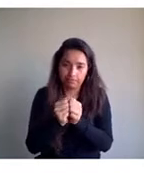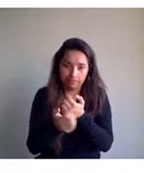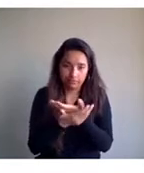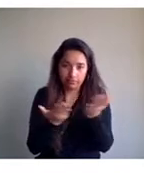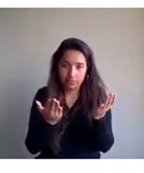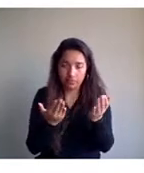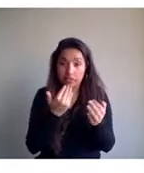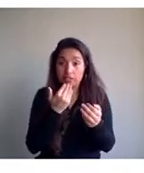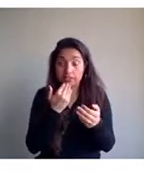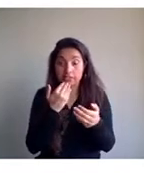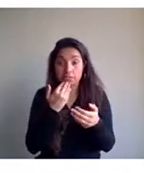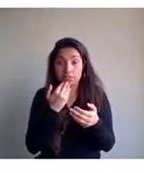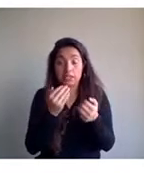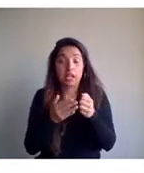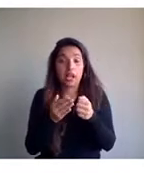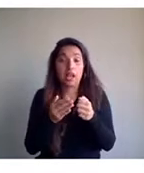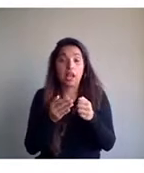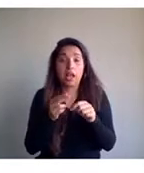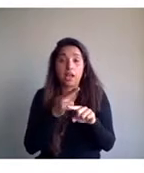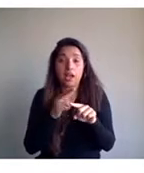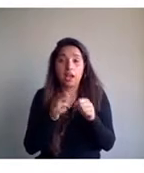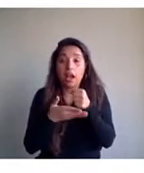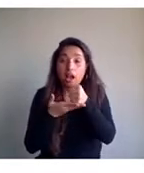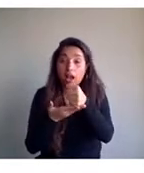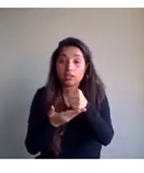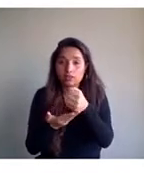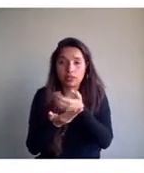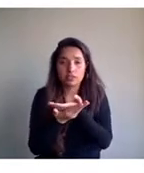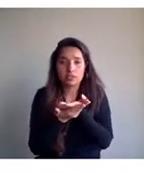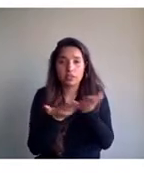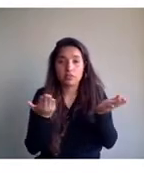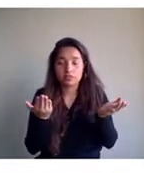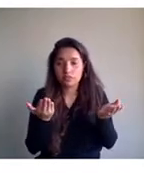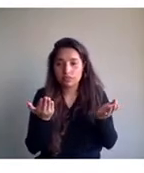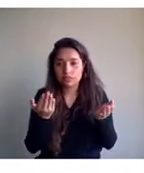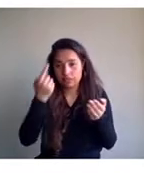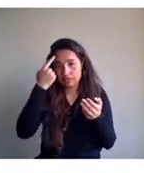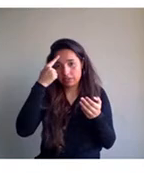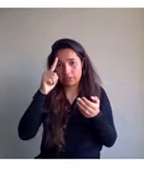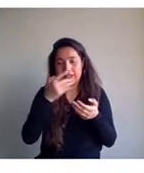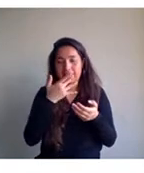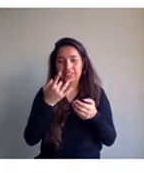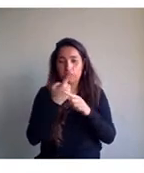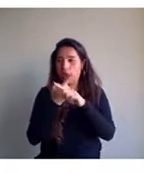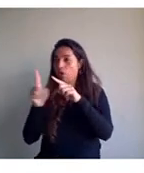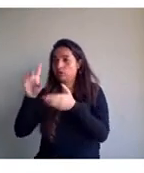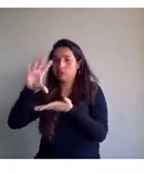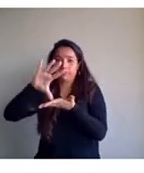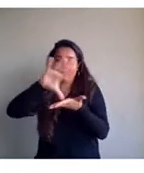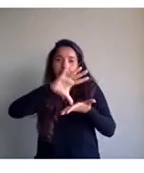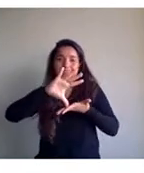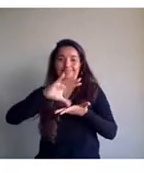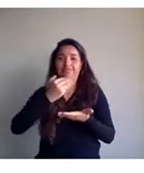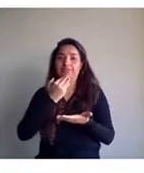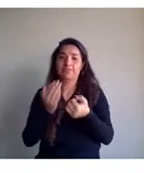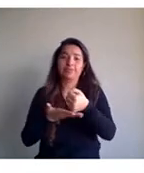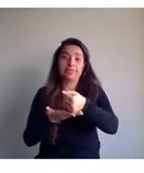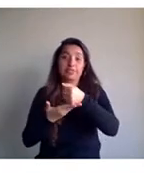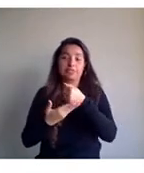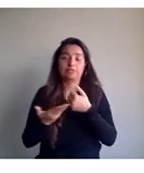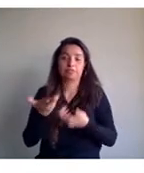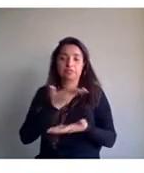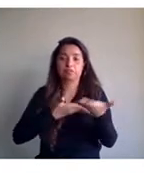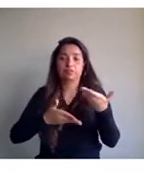que repito que parece que sea el camino que ustedes han iniciado hoy con mucha inteligencia y con la convicción y la energía y